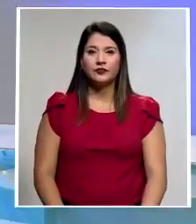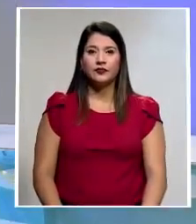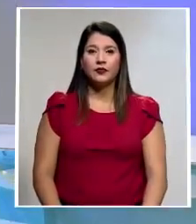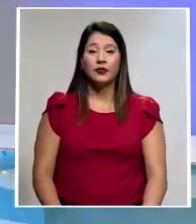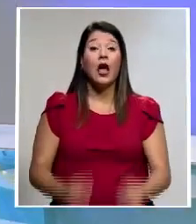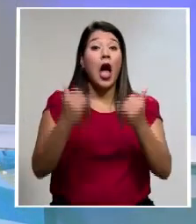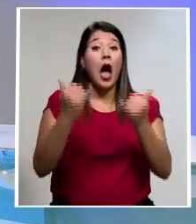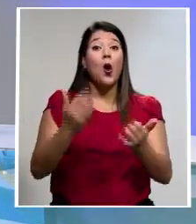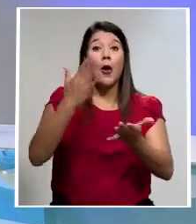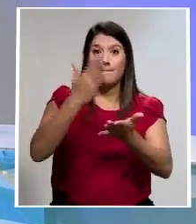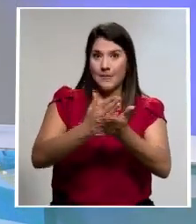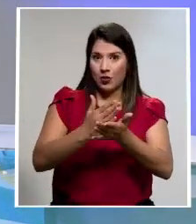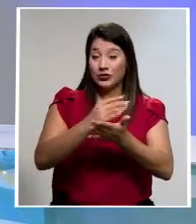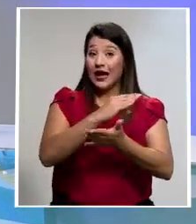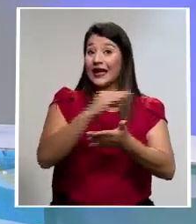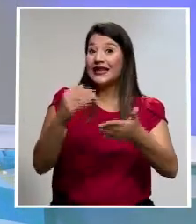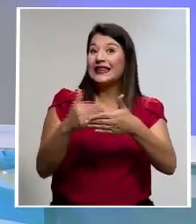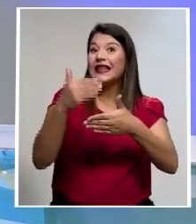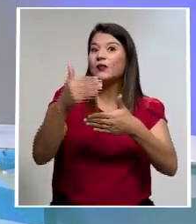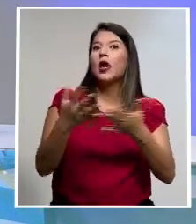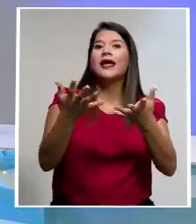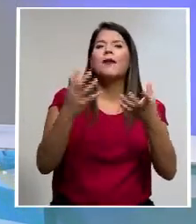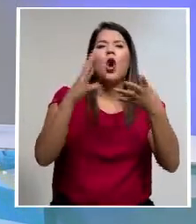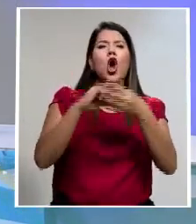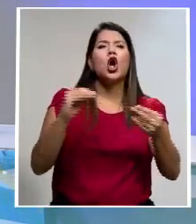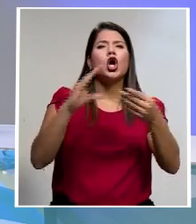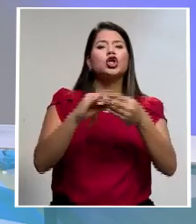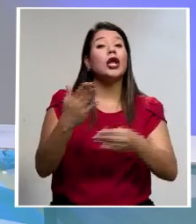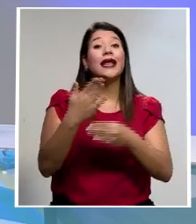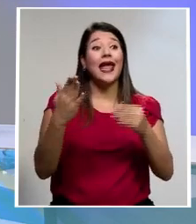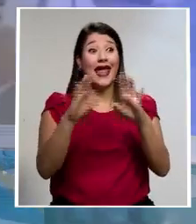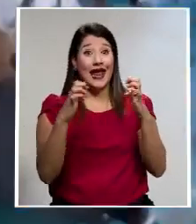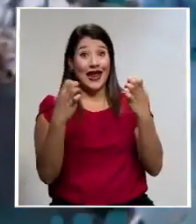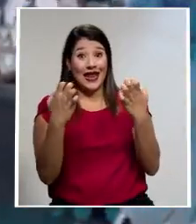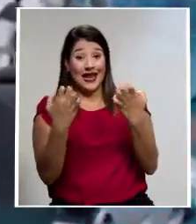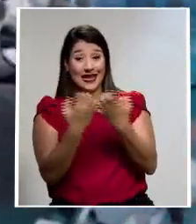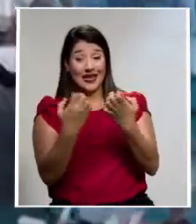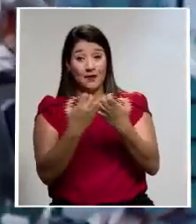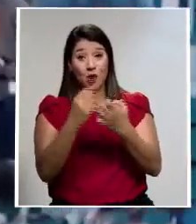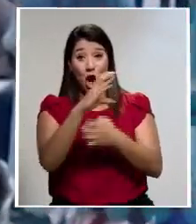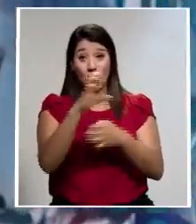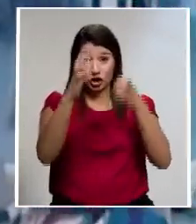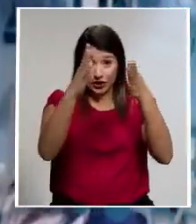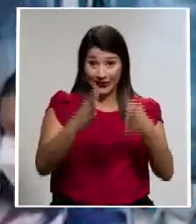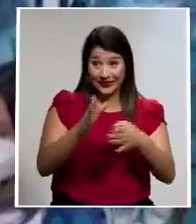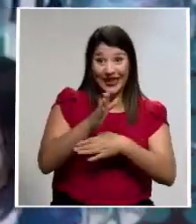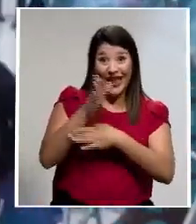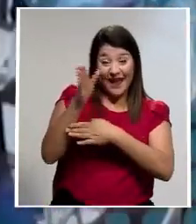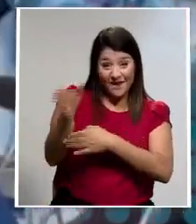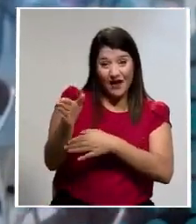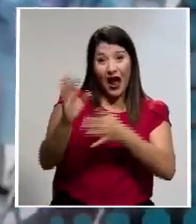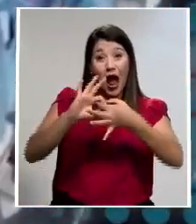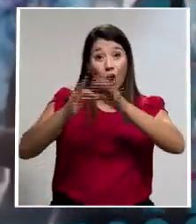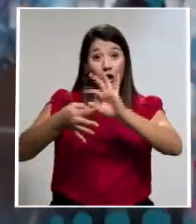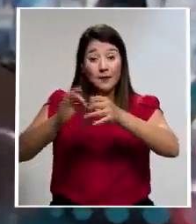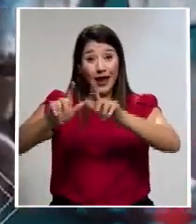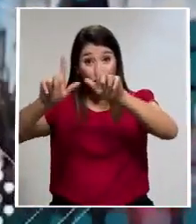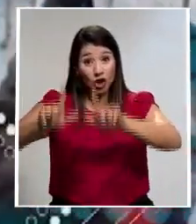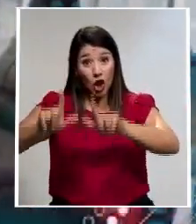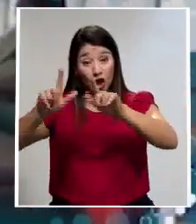Vamos a hacer una pausa y al volver le contamos que la delegación TICA, que va a participar en las Olimpiadas de Tokio, ya llegó